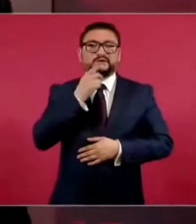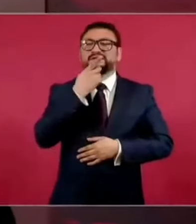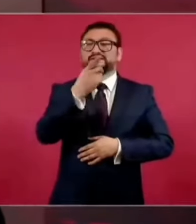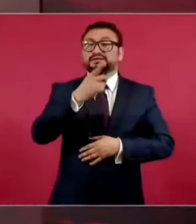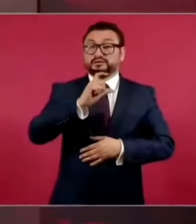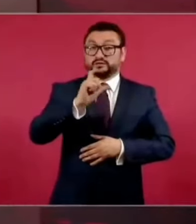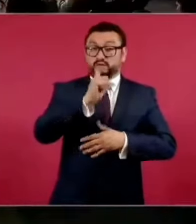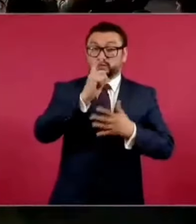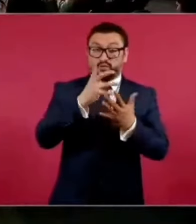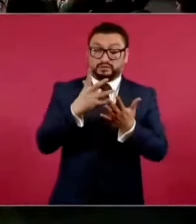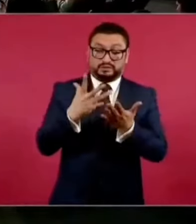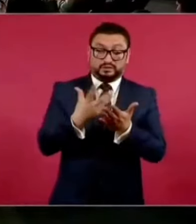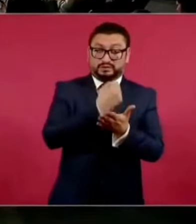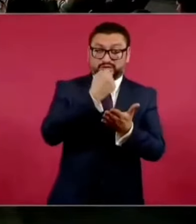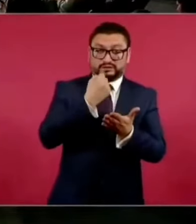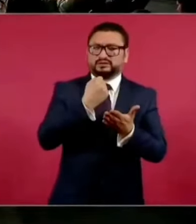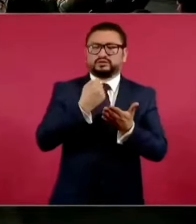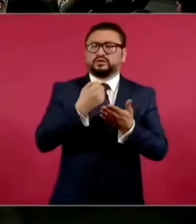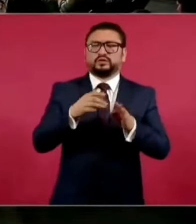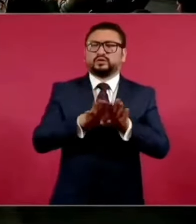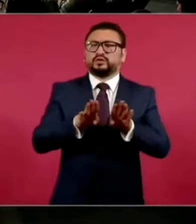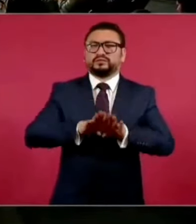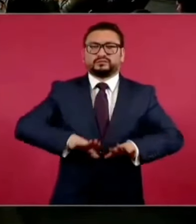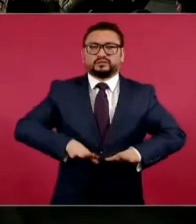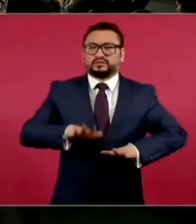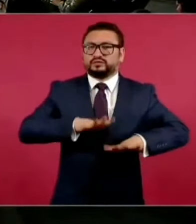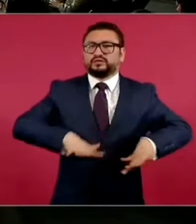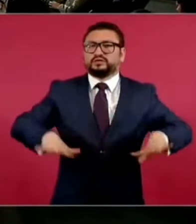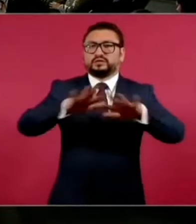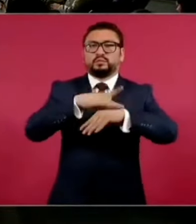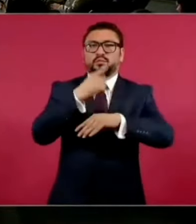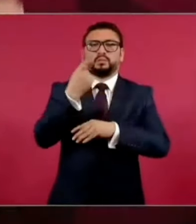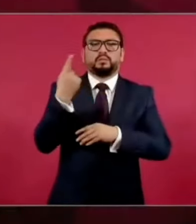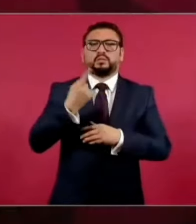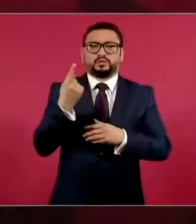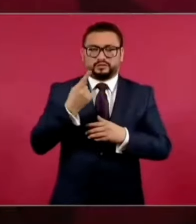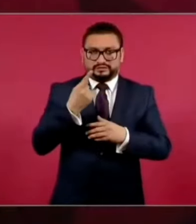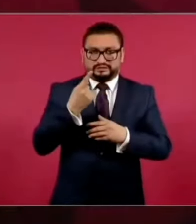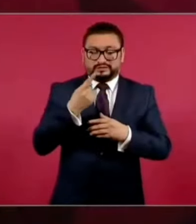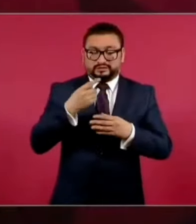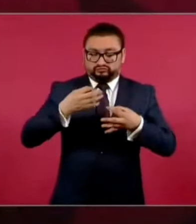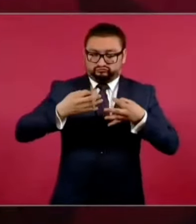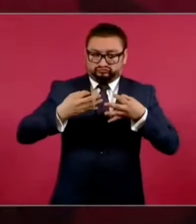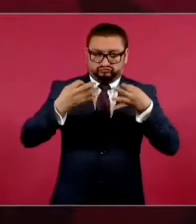triunfo de la reacción es moralmente imposible.